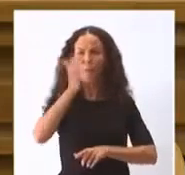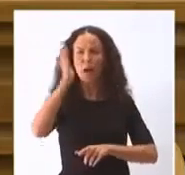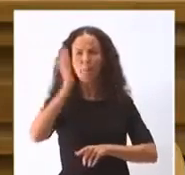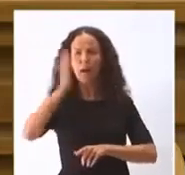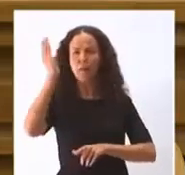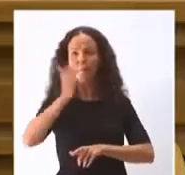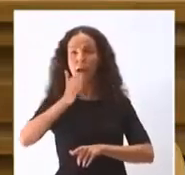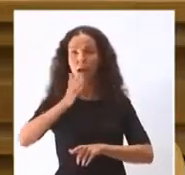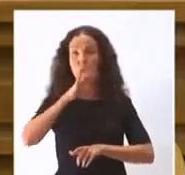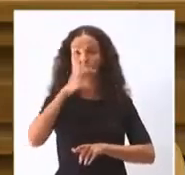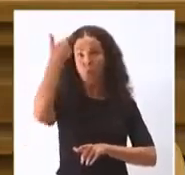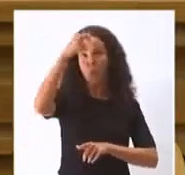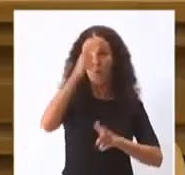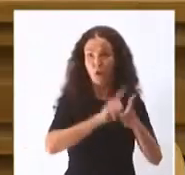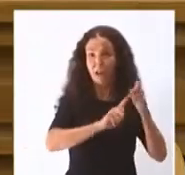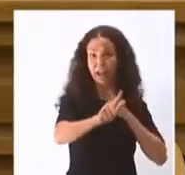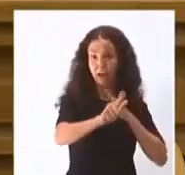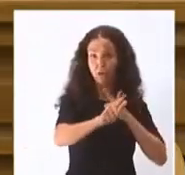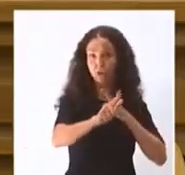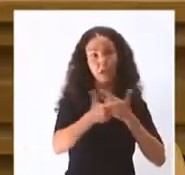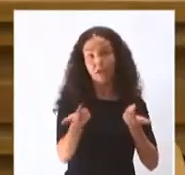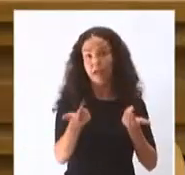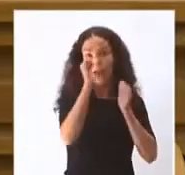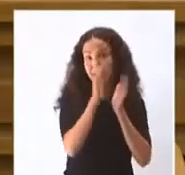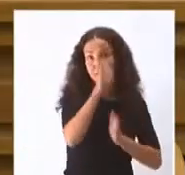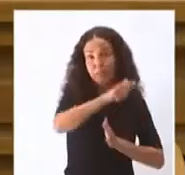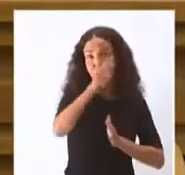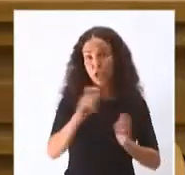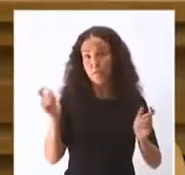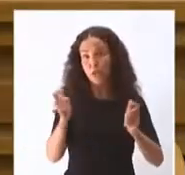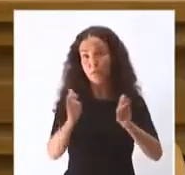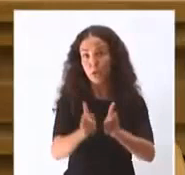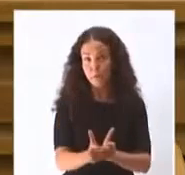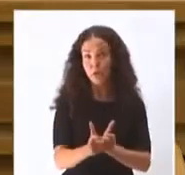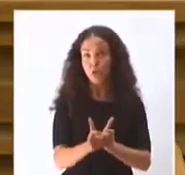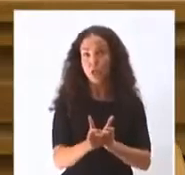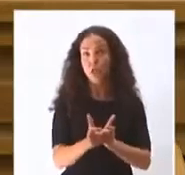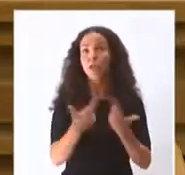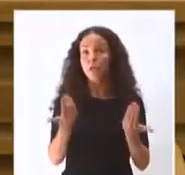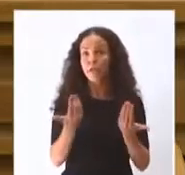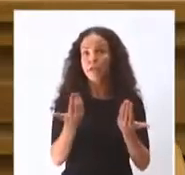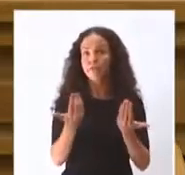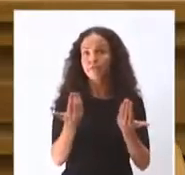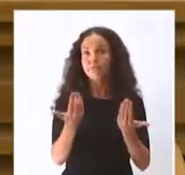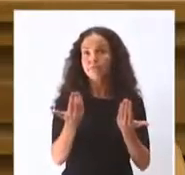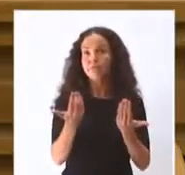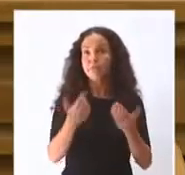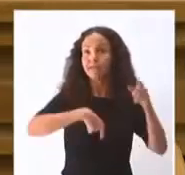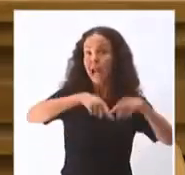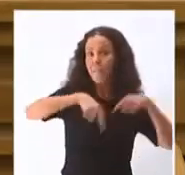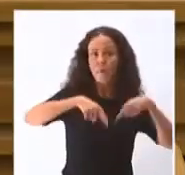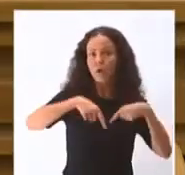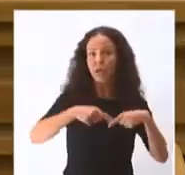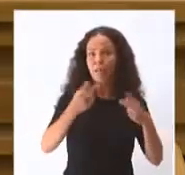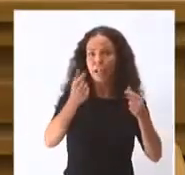lejanos son esos pueblos y cuanto menos población atienden pero el límite de la sostenibilidad del transporte todos lo sabemos el transporte cuesta mucho